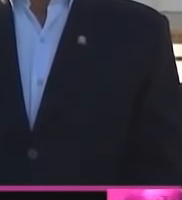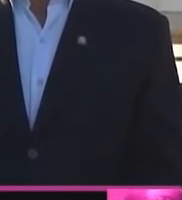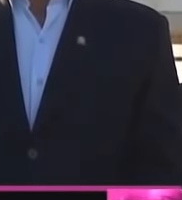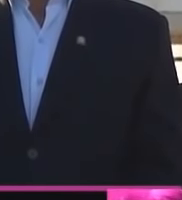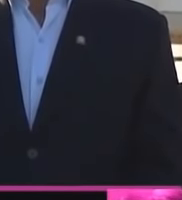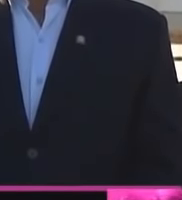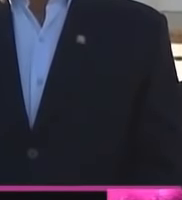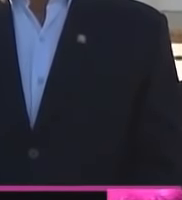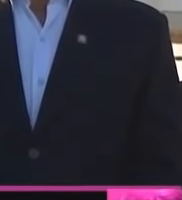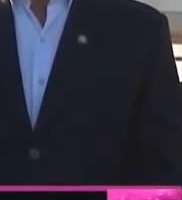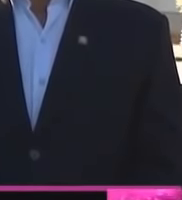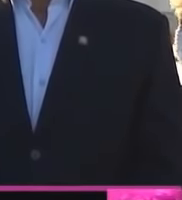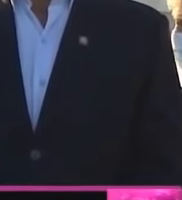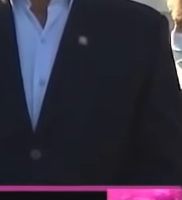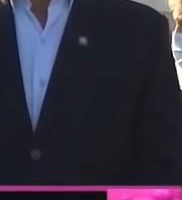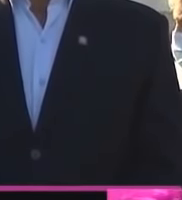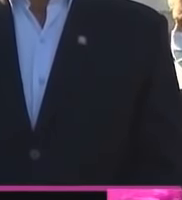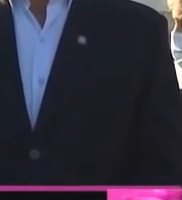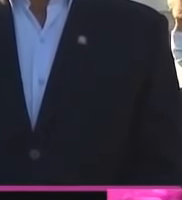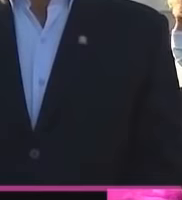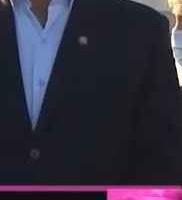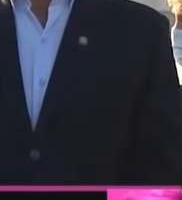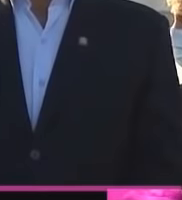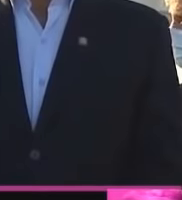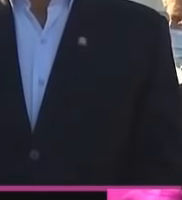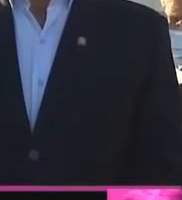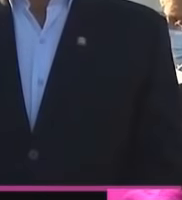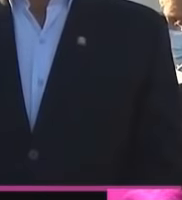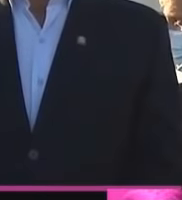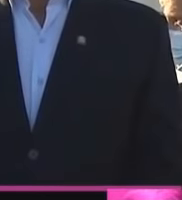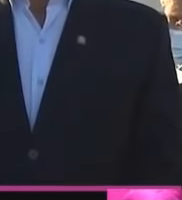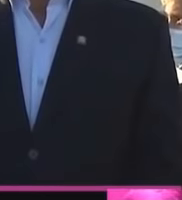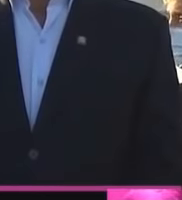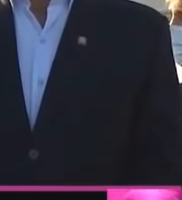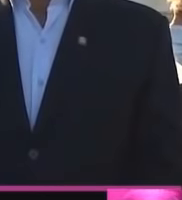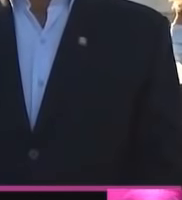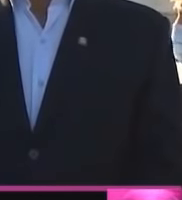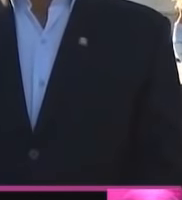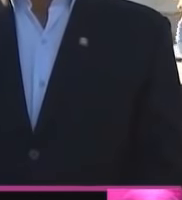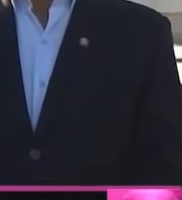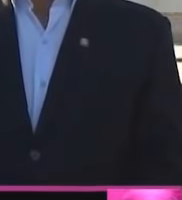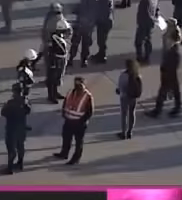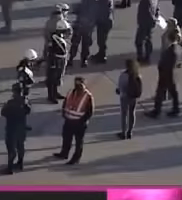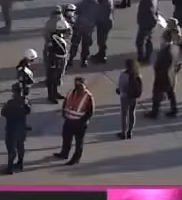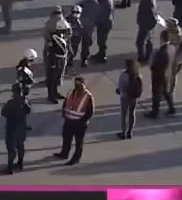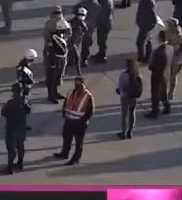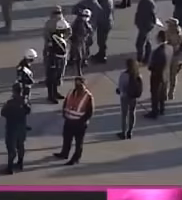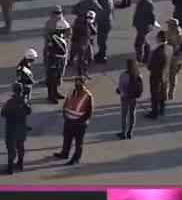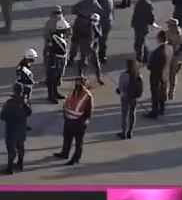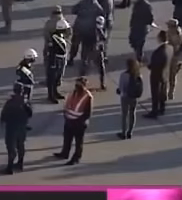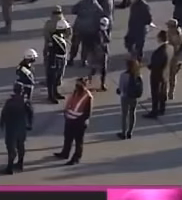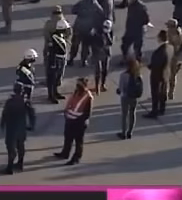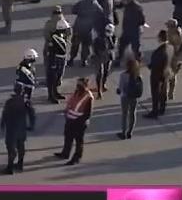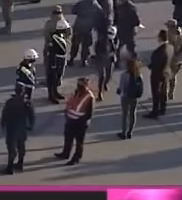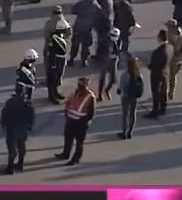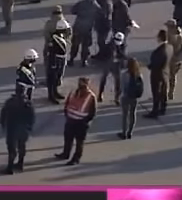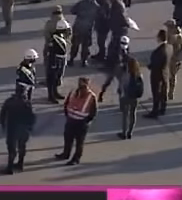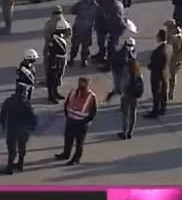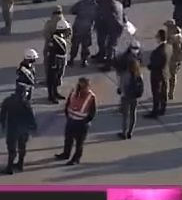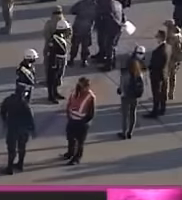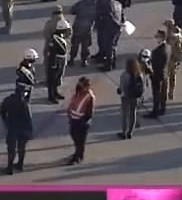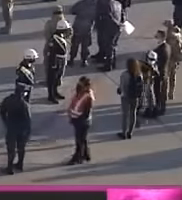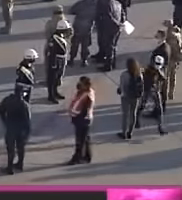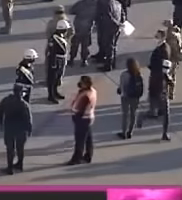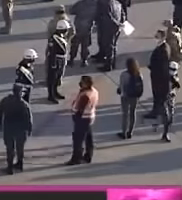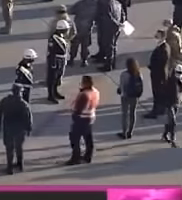¡Majestad! ¡Abro! ¡Ay! Su Majestad, el Rey